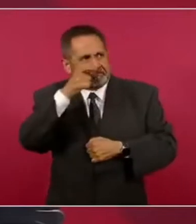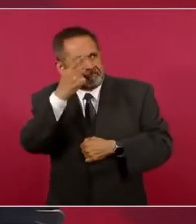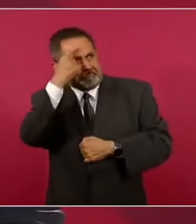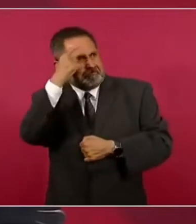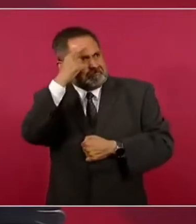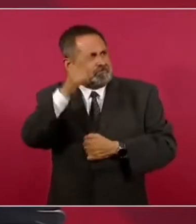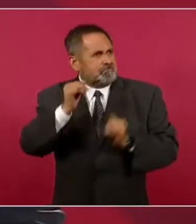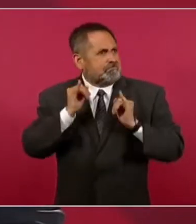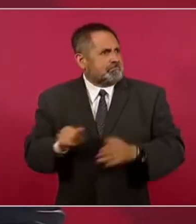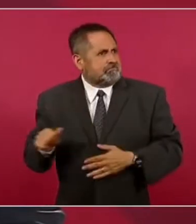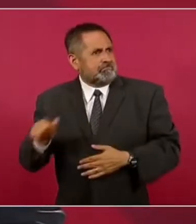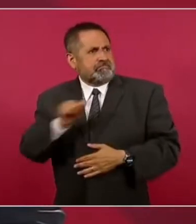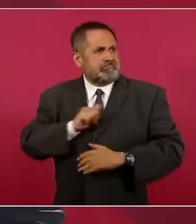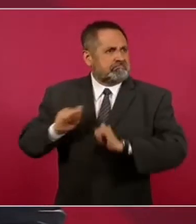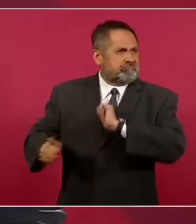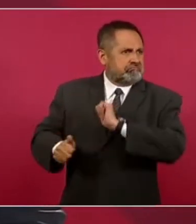individualista,